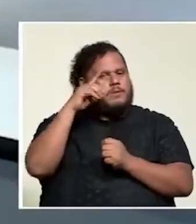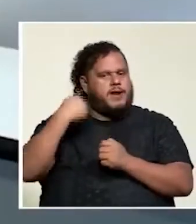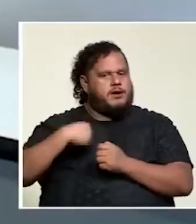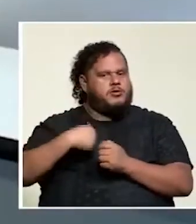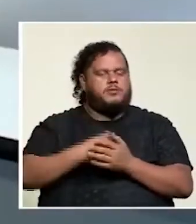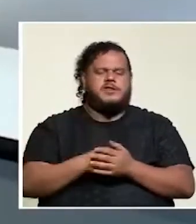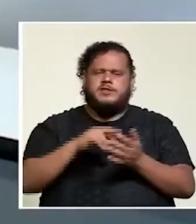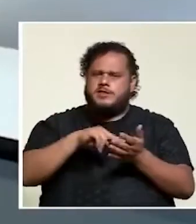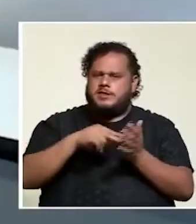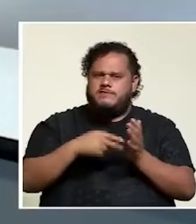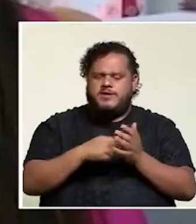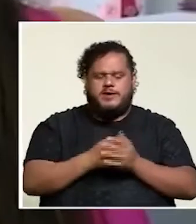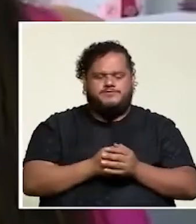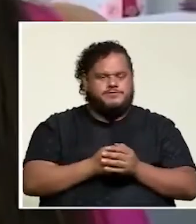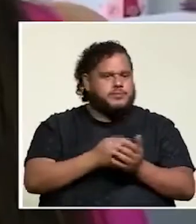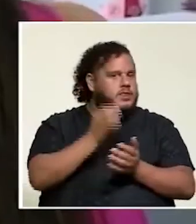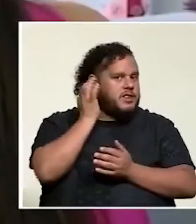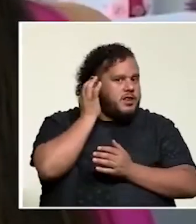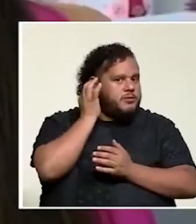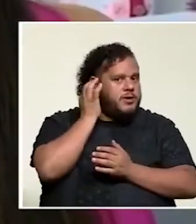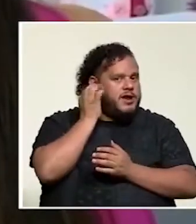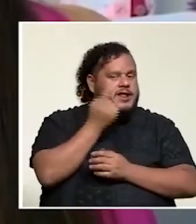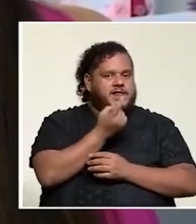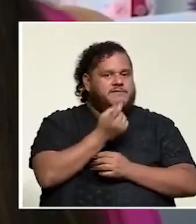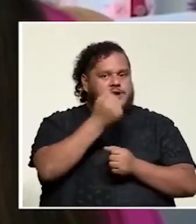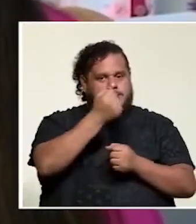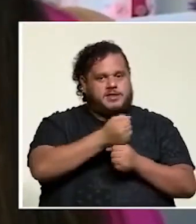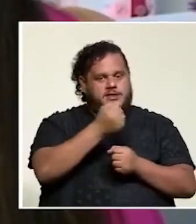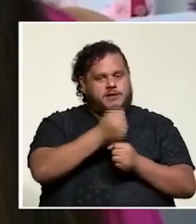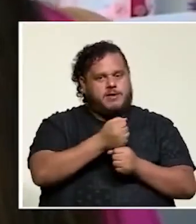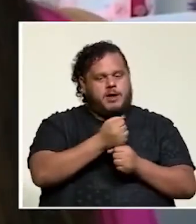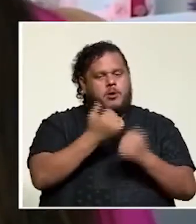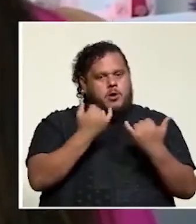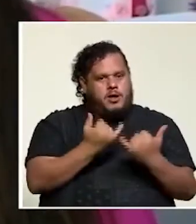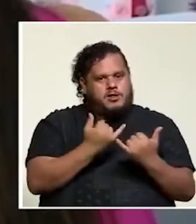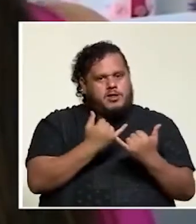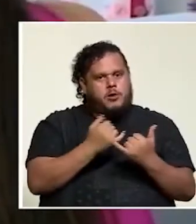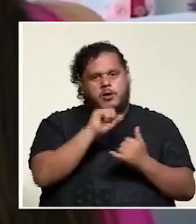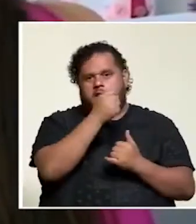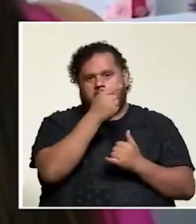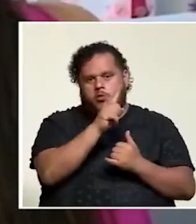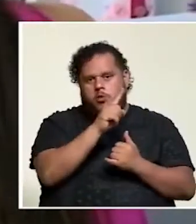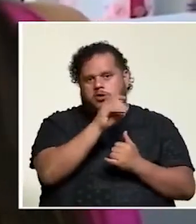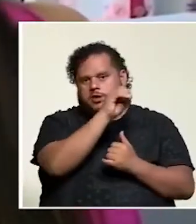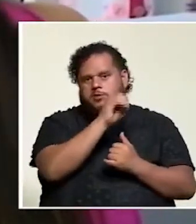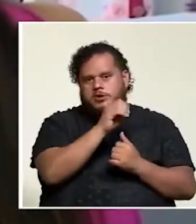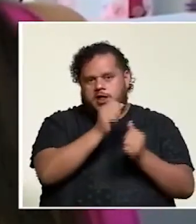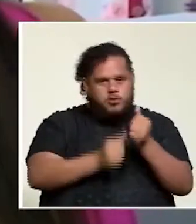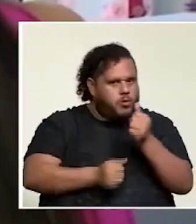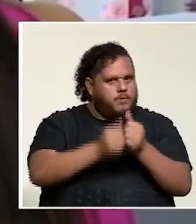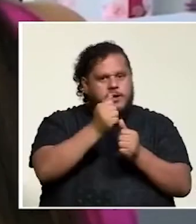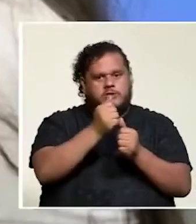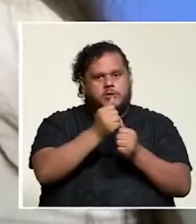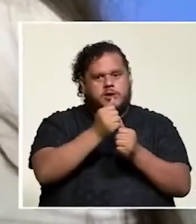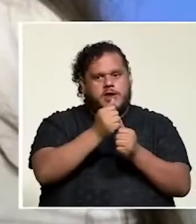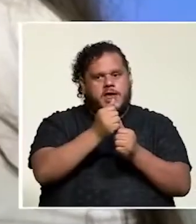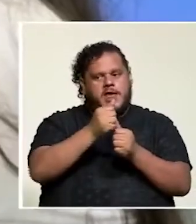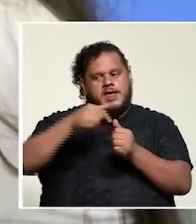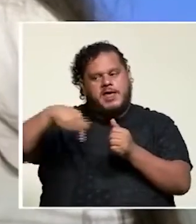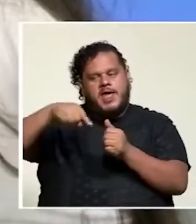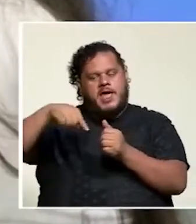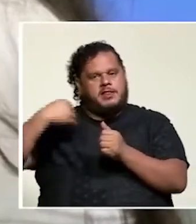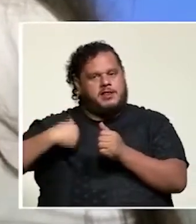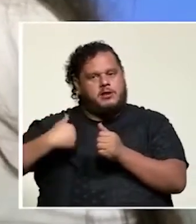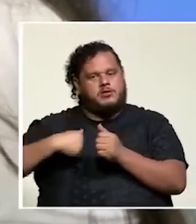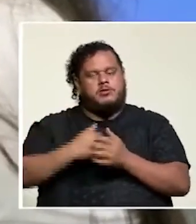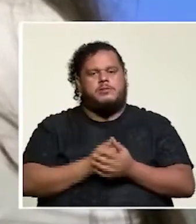Es decir, entre las mujeres la falta de trabajo es ahora un 11% mayor que entre los